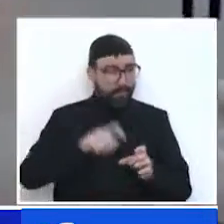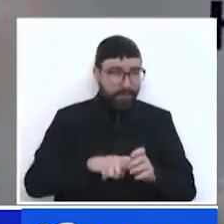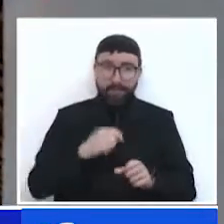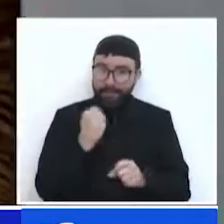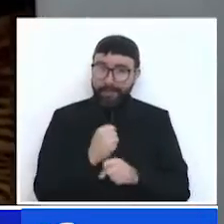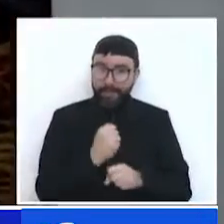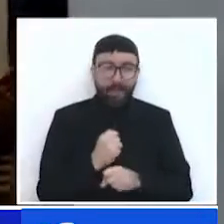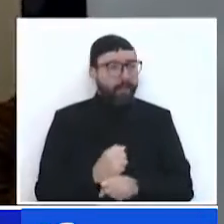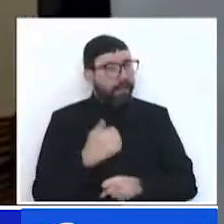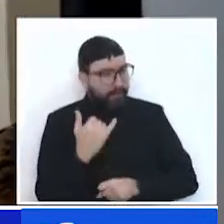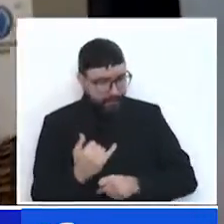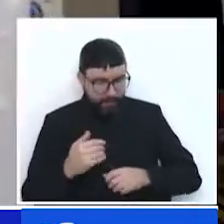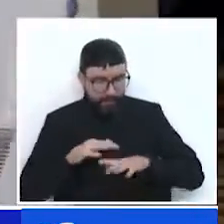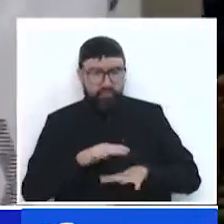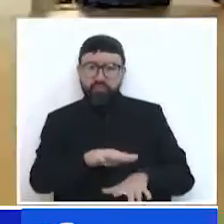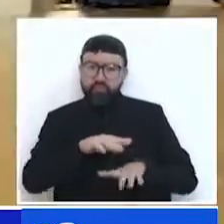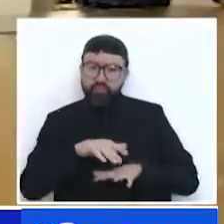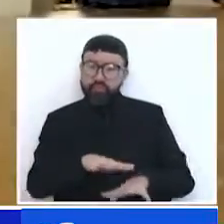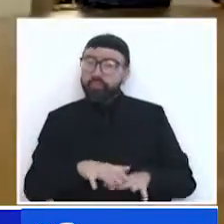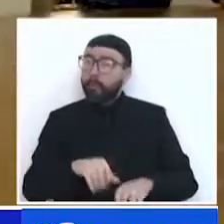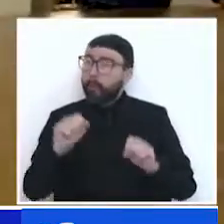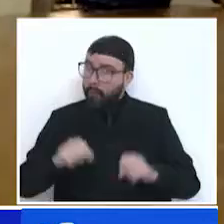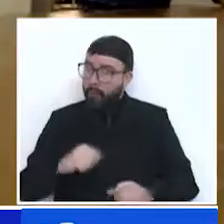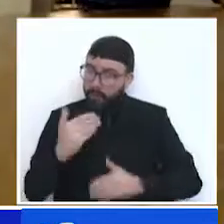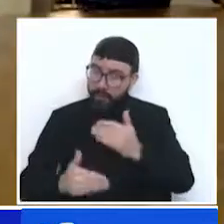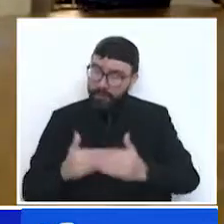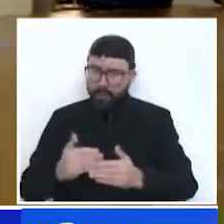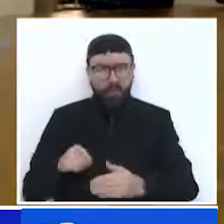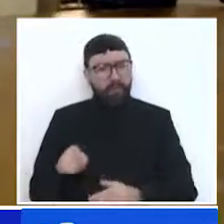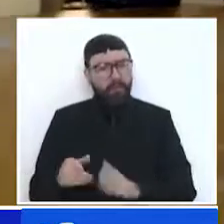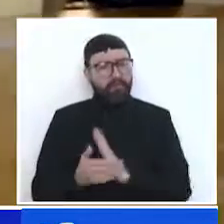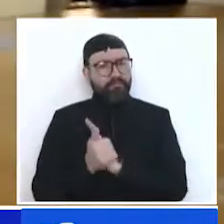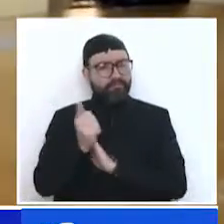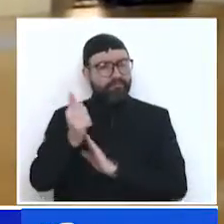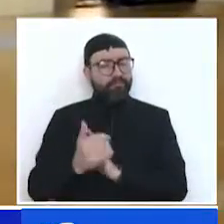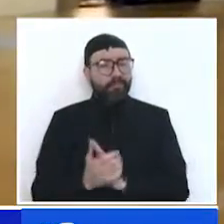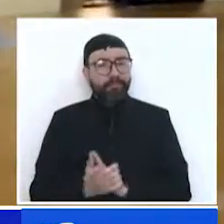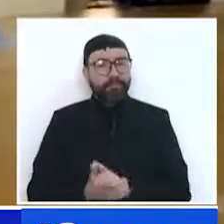textil que posibilita el desarrollo de sus competencias blandas.